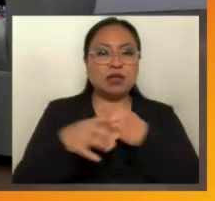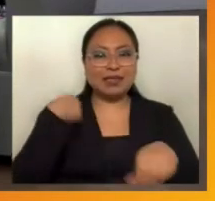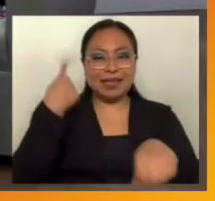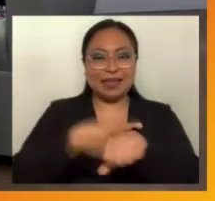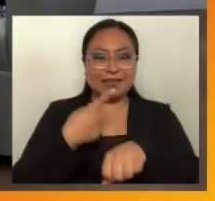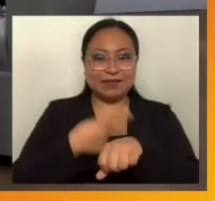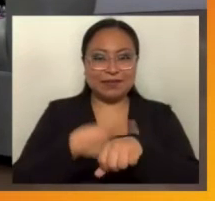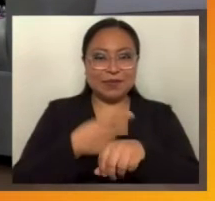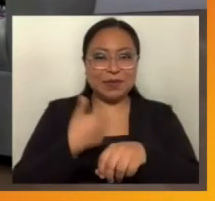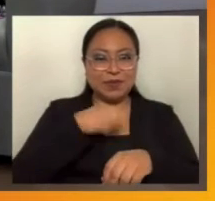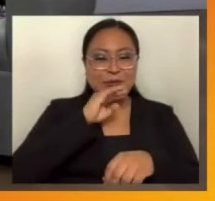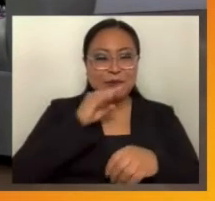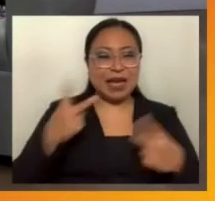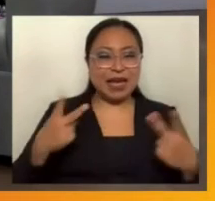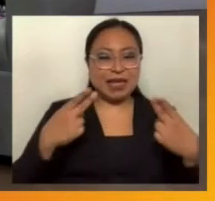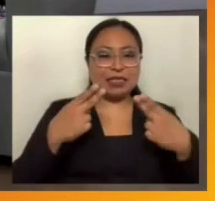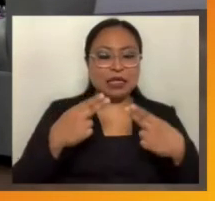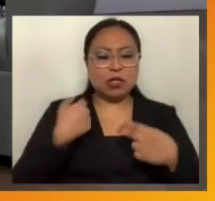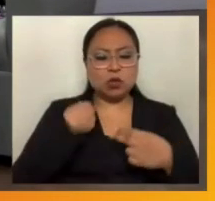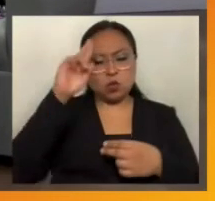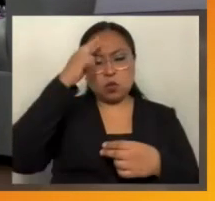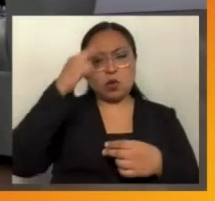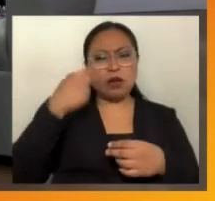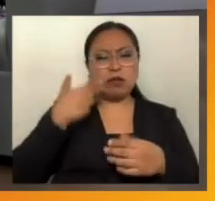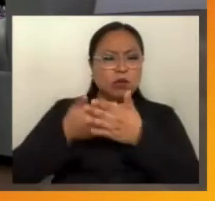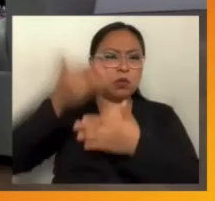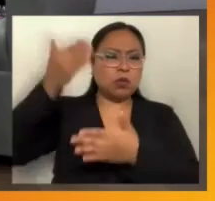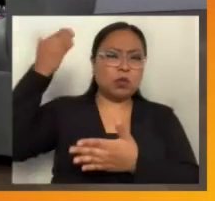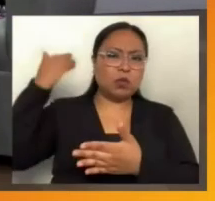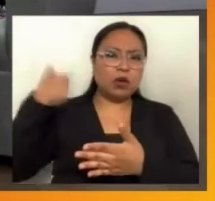Obviamente para mí a esa edad yo tenía 15 años y